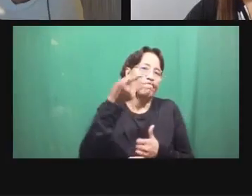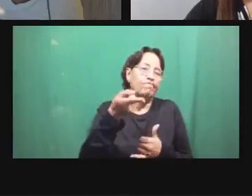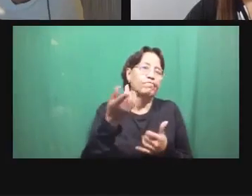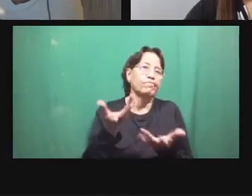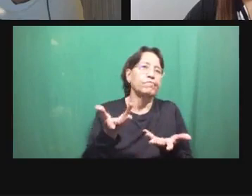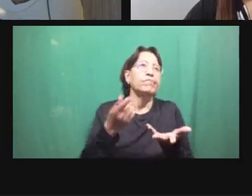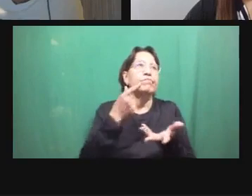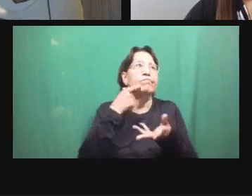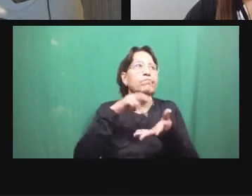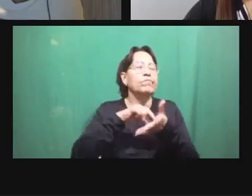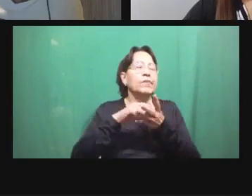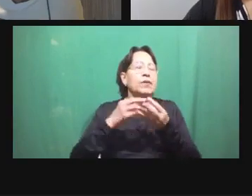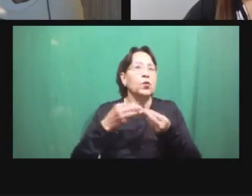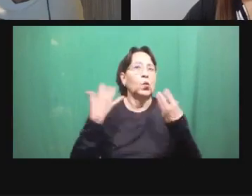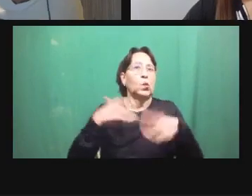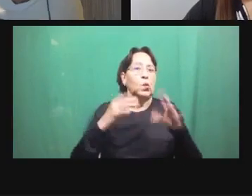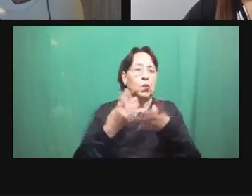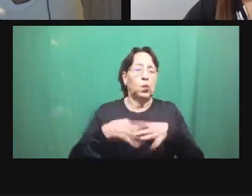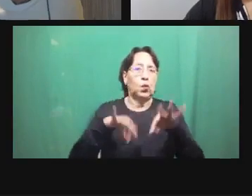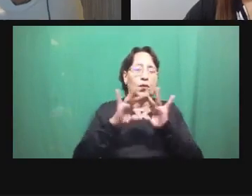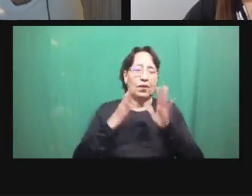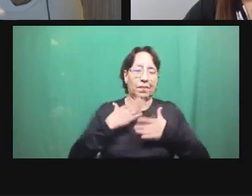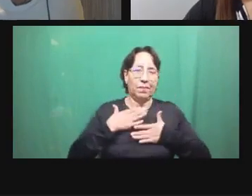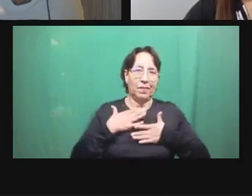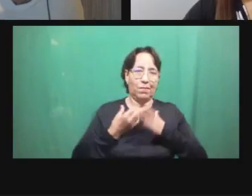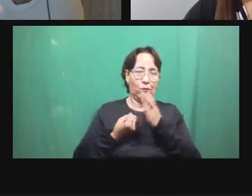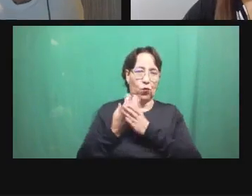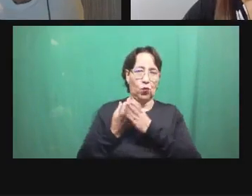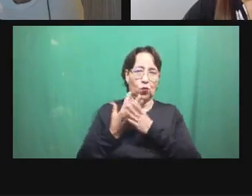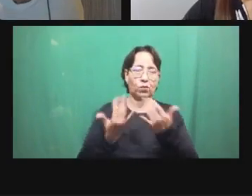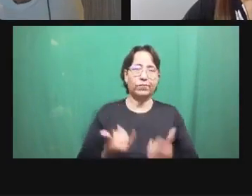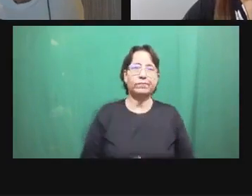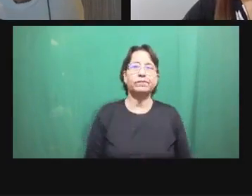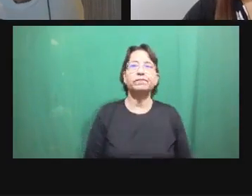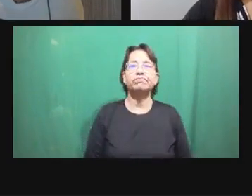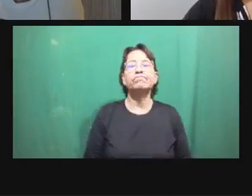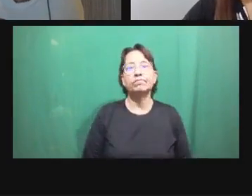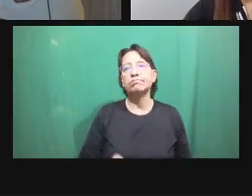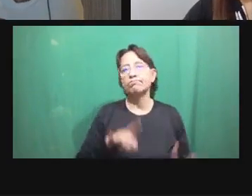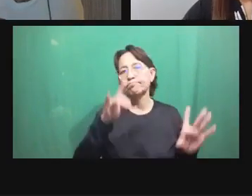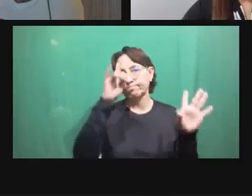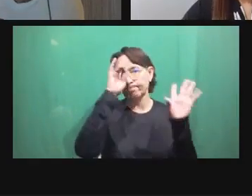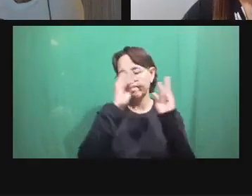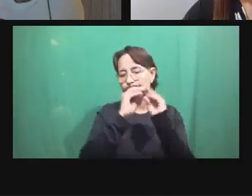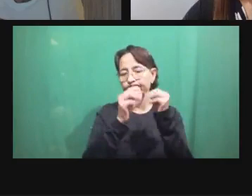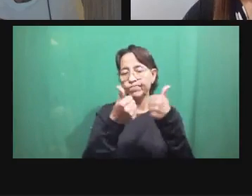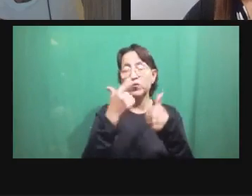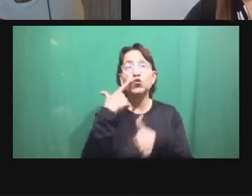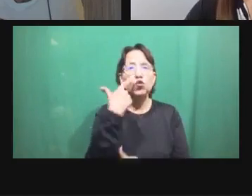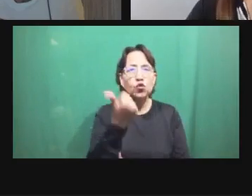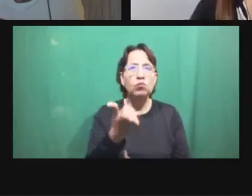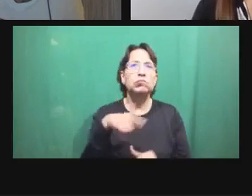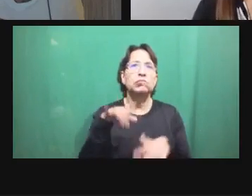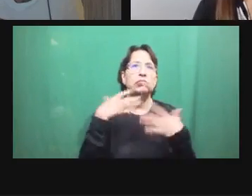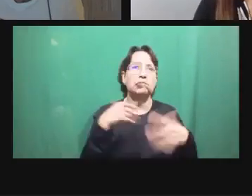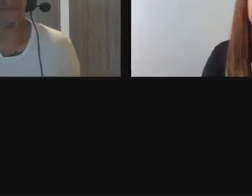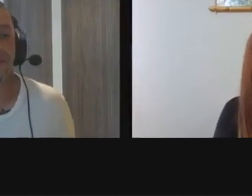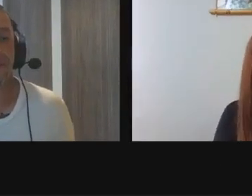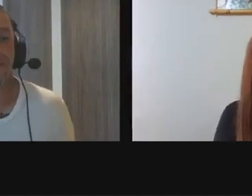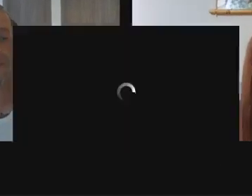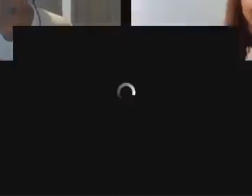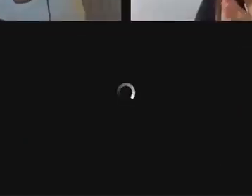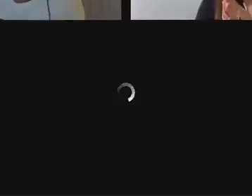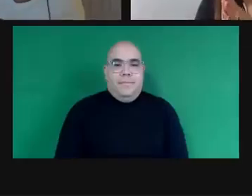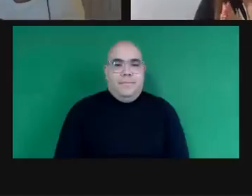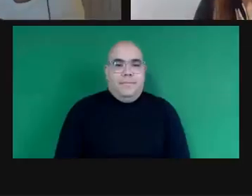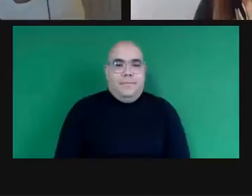un valor agregado a nuestro producto. De acuerdo. Bueno, pues muy chévere conocer esta